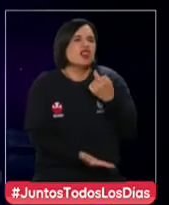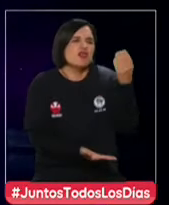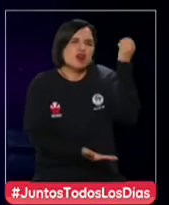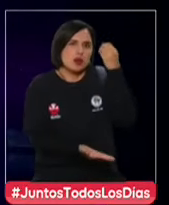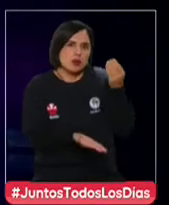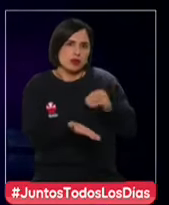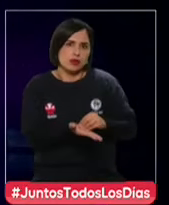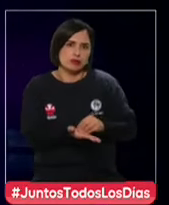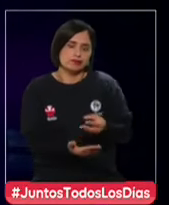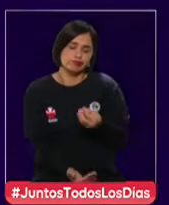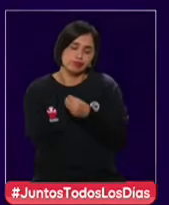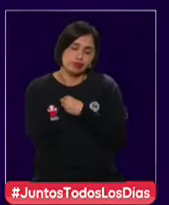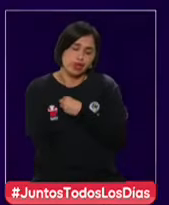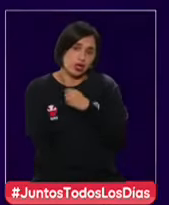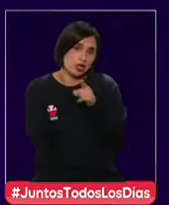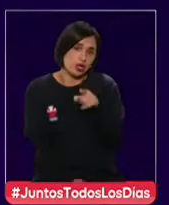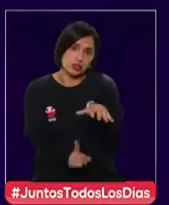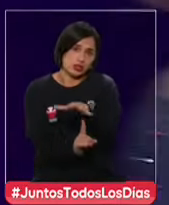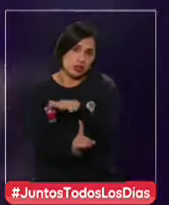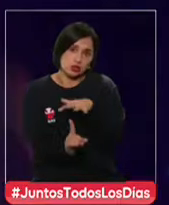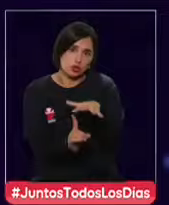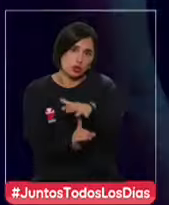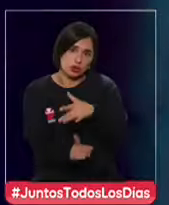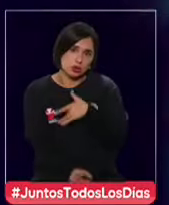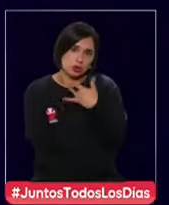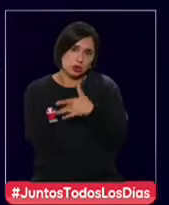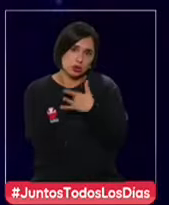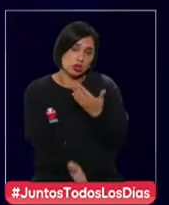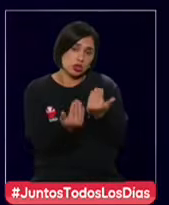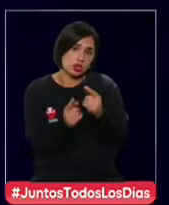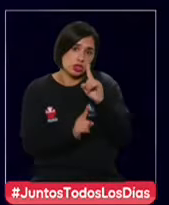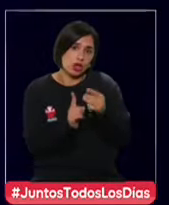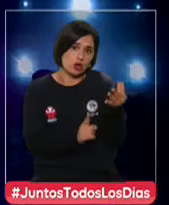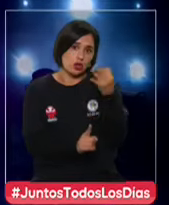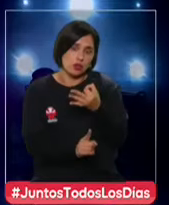Qué lamentable tu situación. Si necesitas algo, dime nomás.